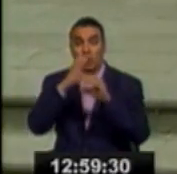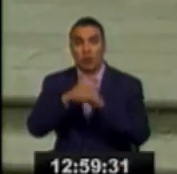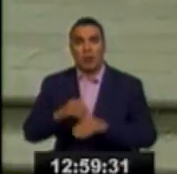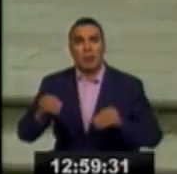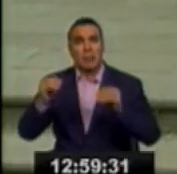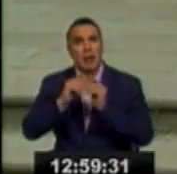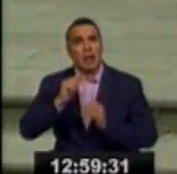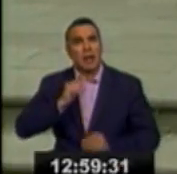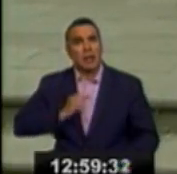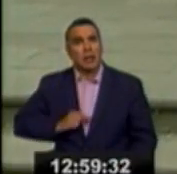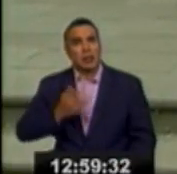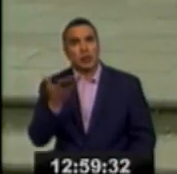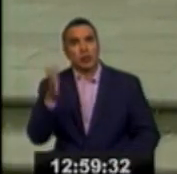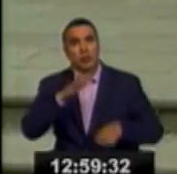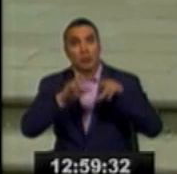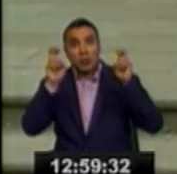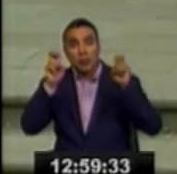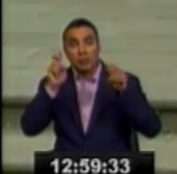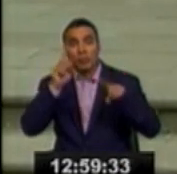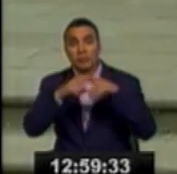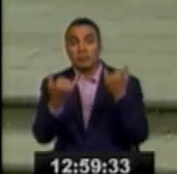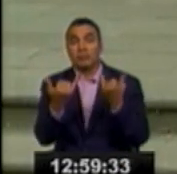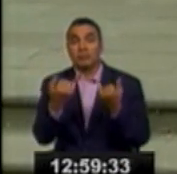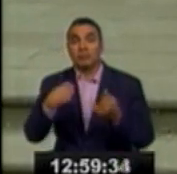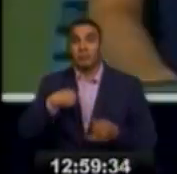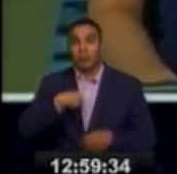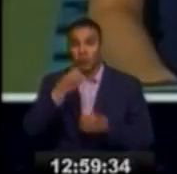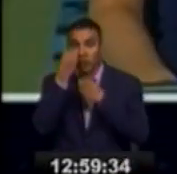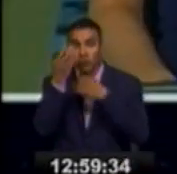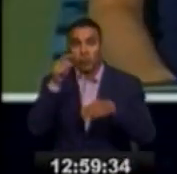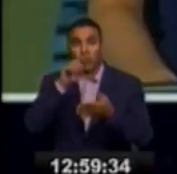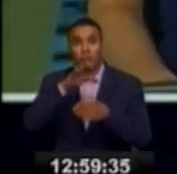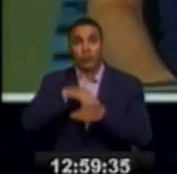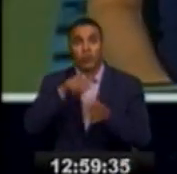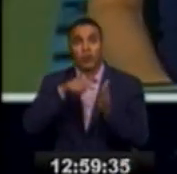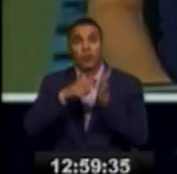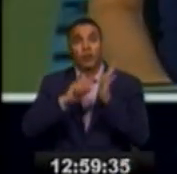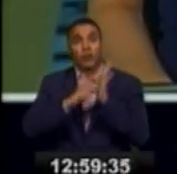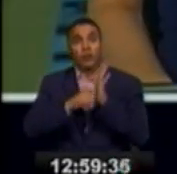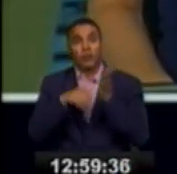tendremos más detalles al respecto. Hasta aquí con nuestro informe desde la Contraloría General del Estado.